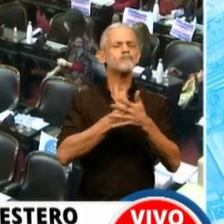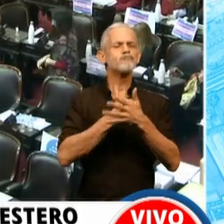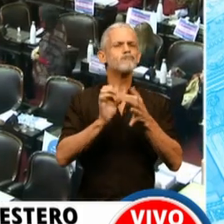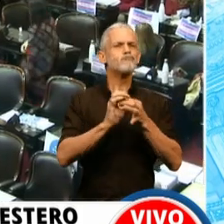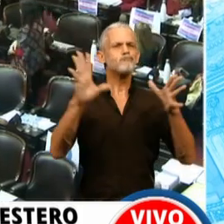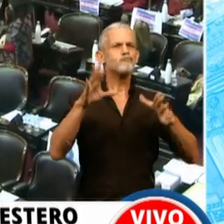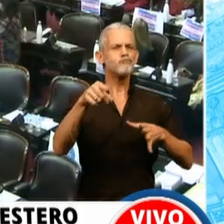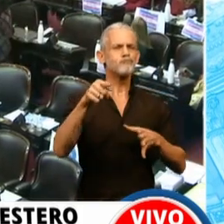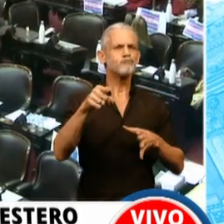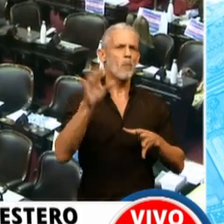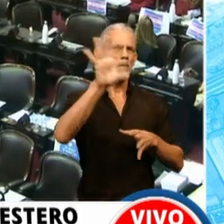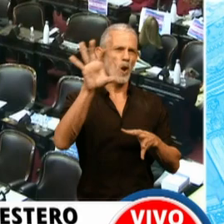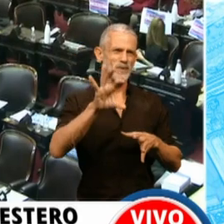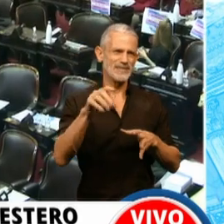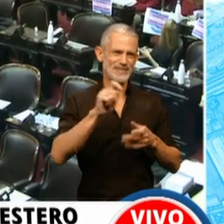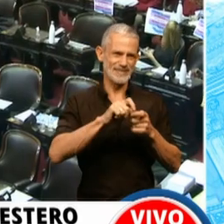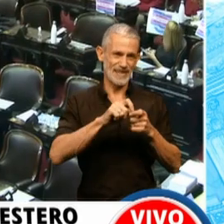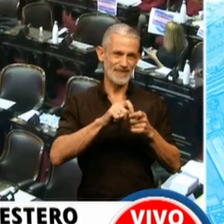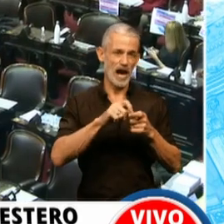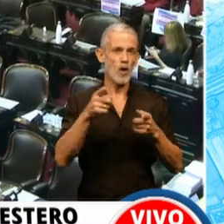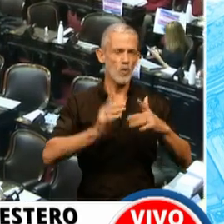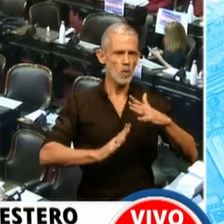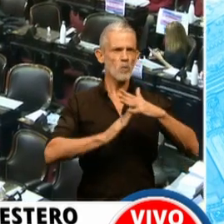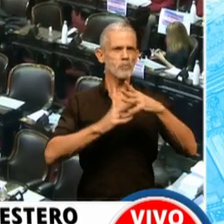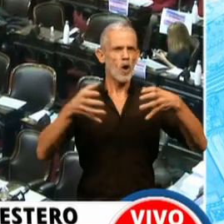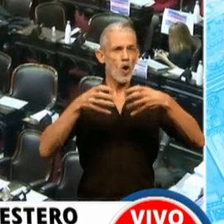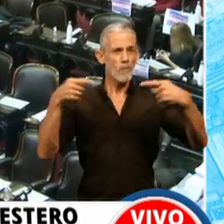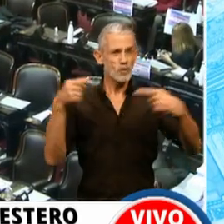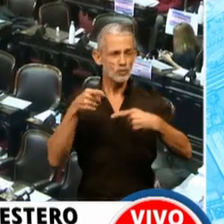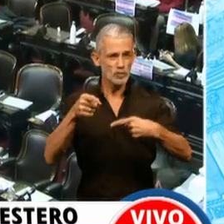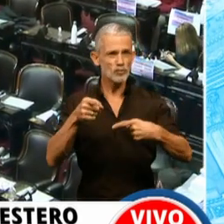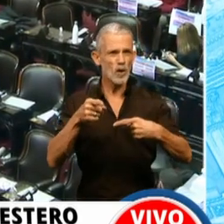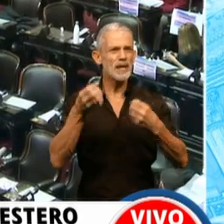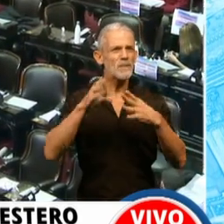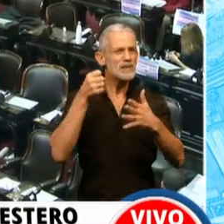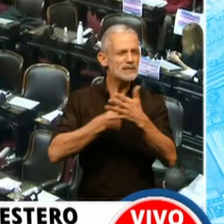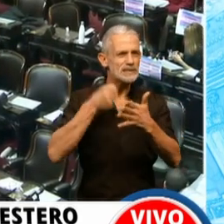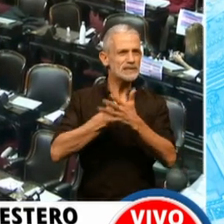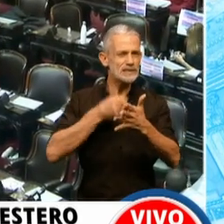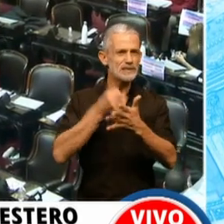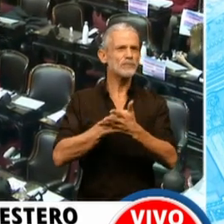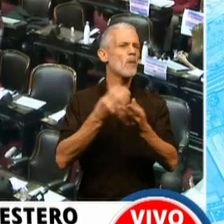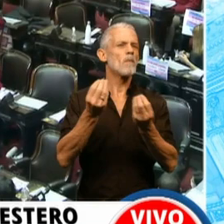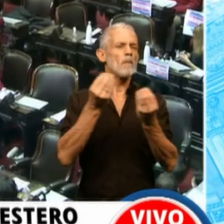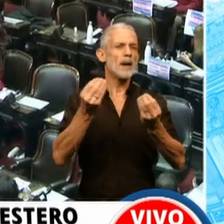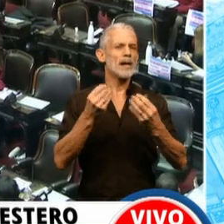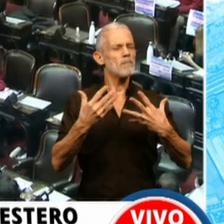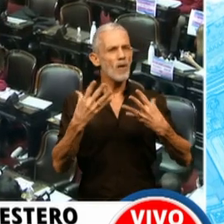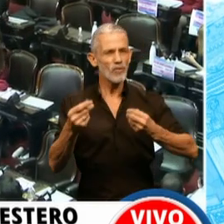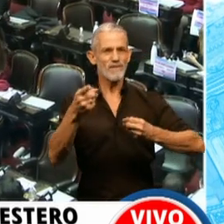provincial quien encabeza la oposición y comienza una lucha para defender